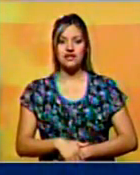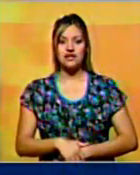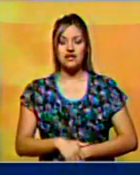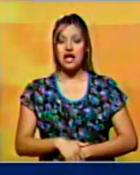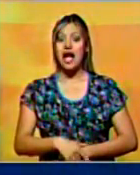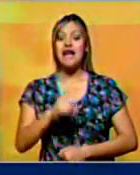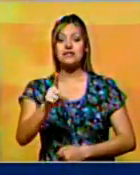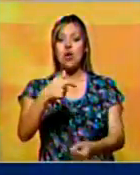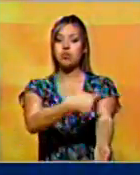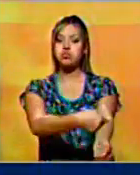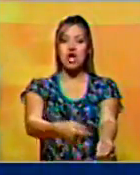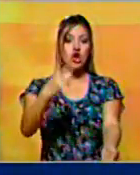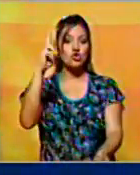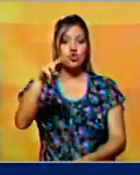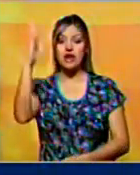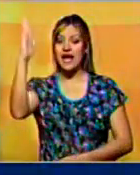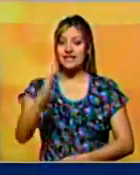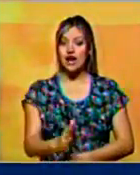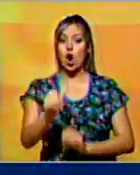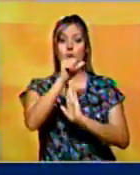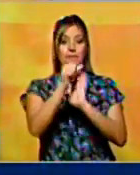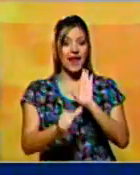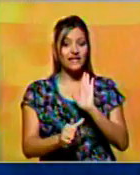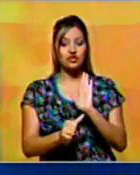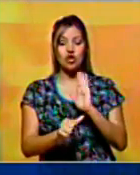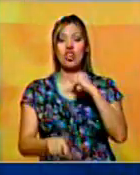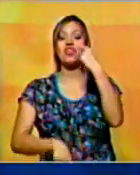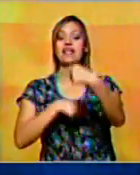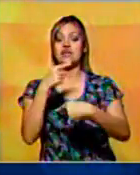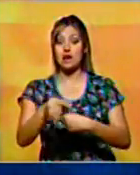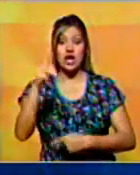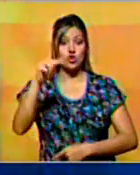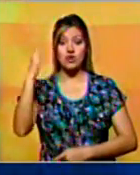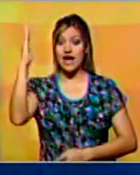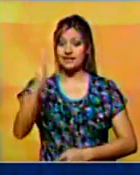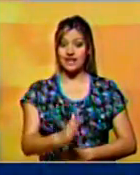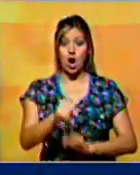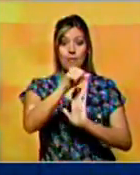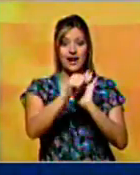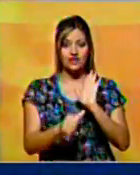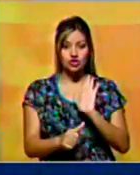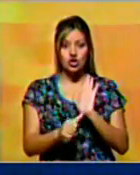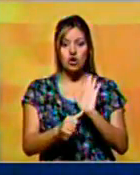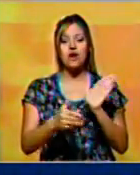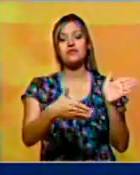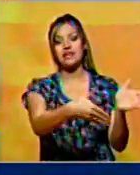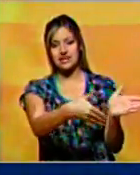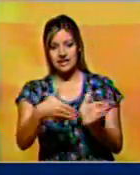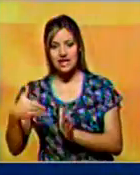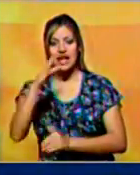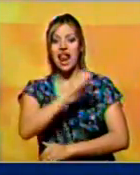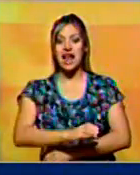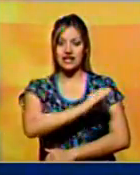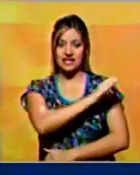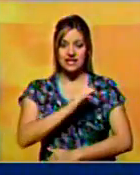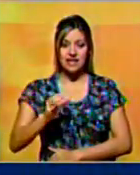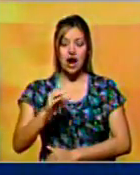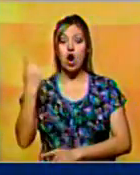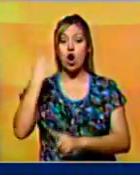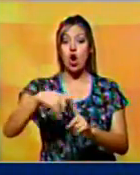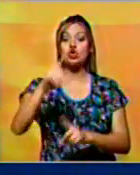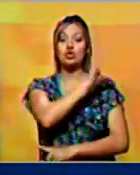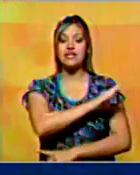Me dejó anestesiada. Él nunca llegó a la operación. Luego de que nunca llegó a la operación, me sacaron de esa clínica, me llevaron a